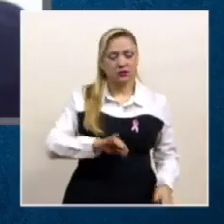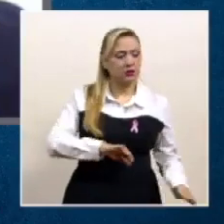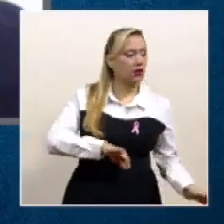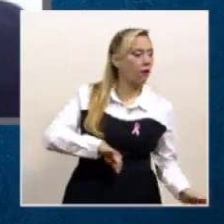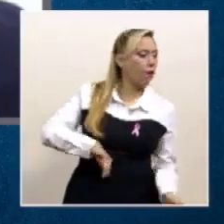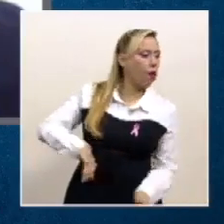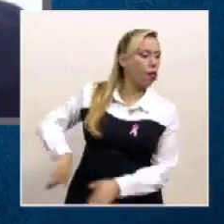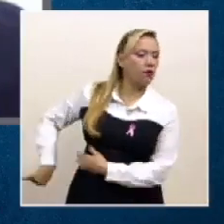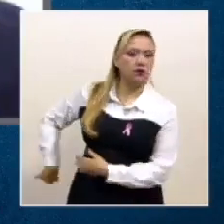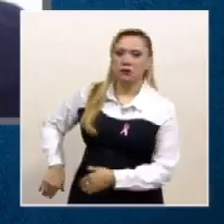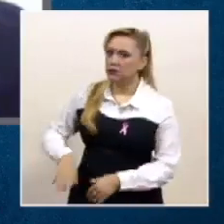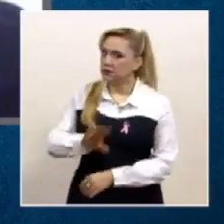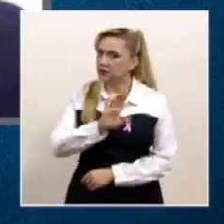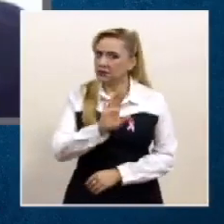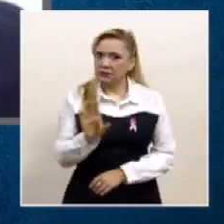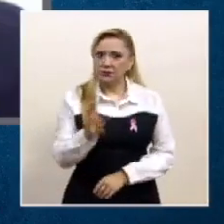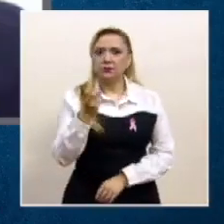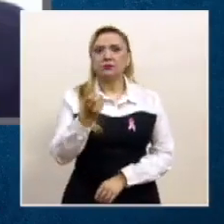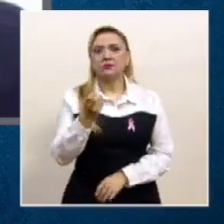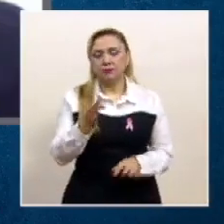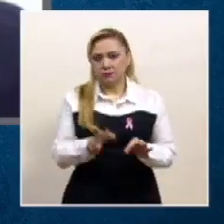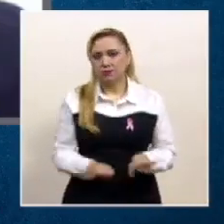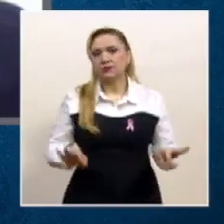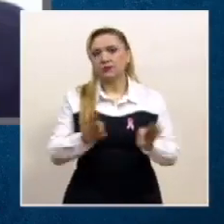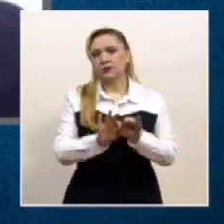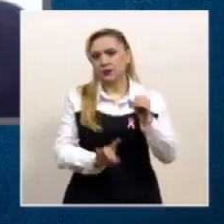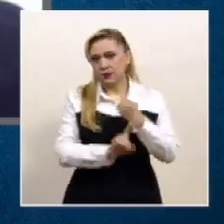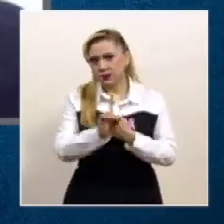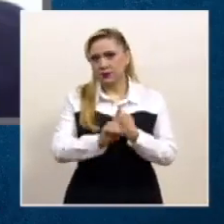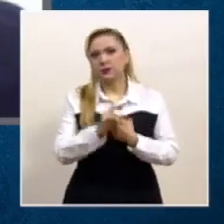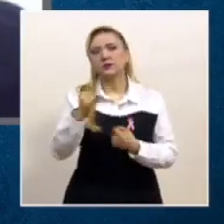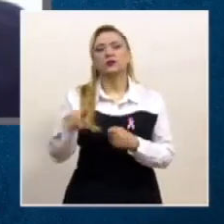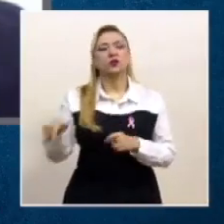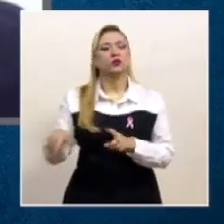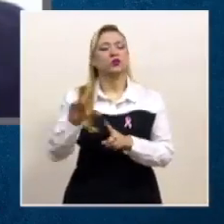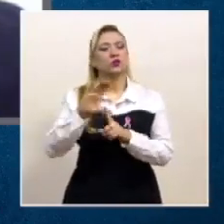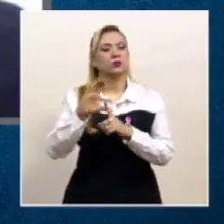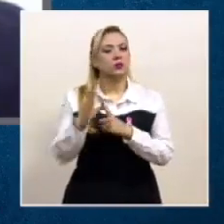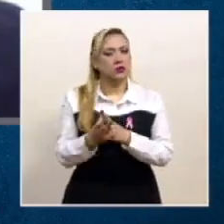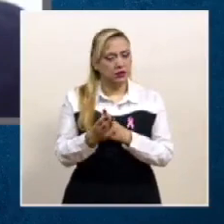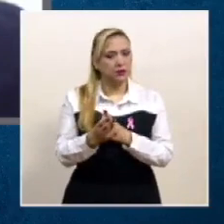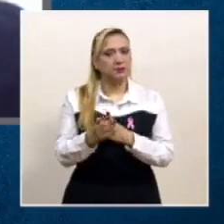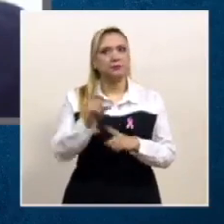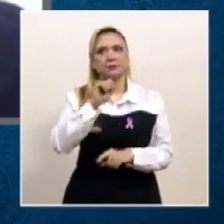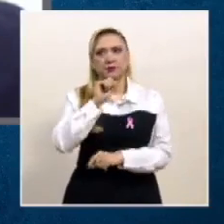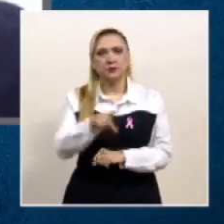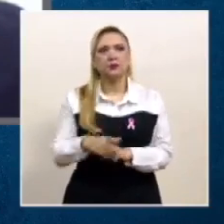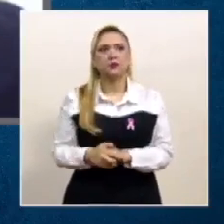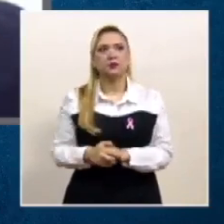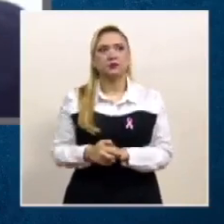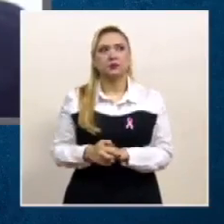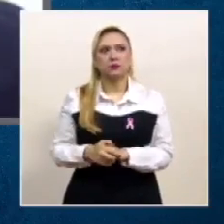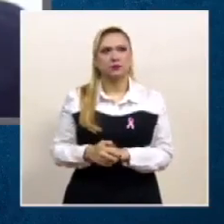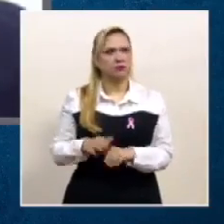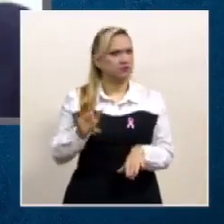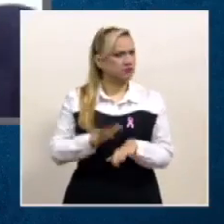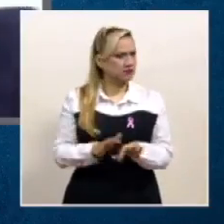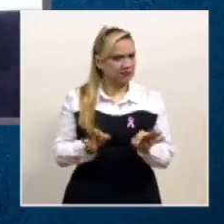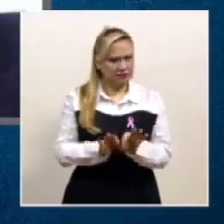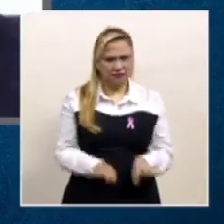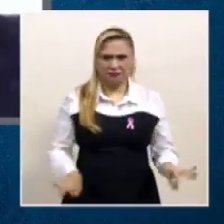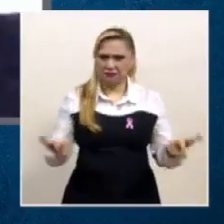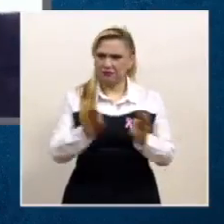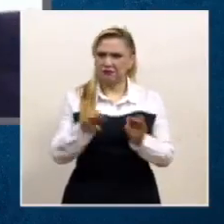nuestro grupo de población es uno de los principales retos. Y también el comité en estas recomendaciones quizás es de lo más enfático en